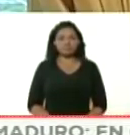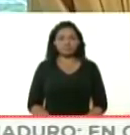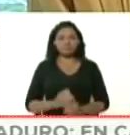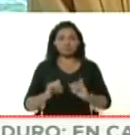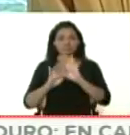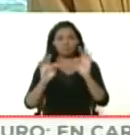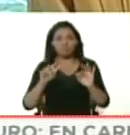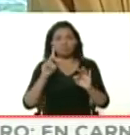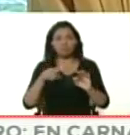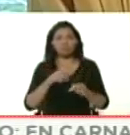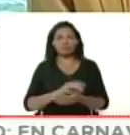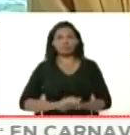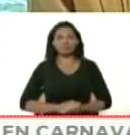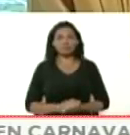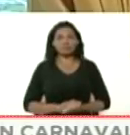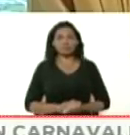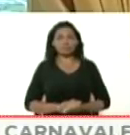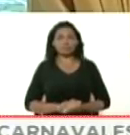digamos,